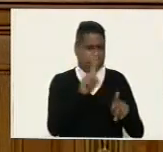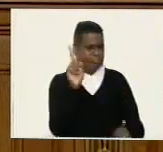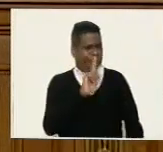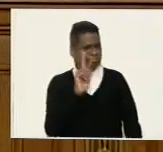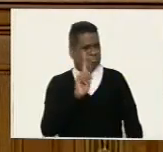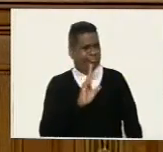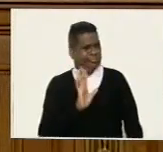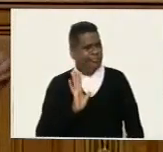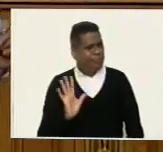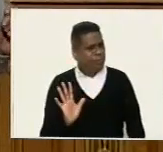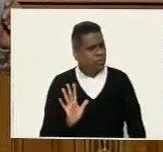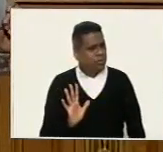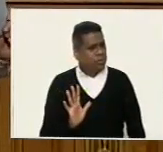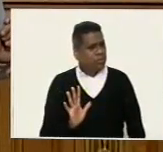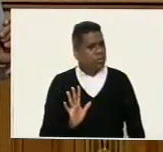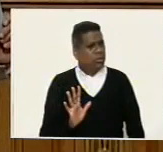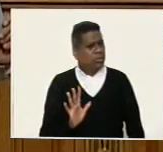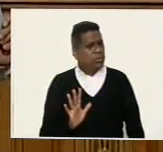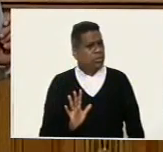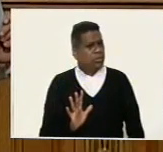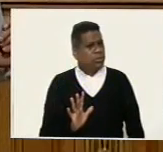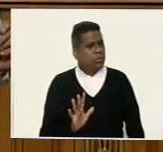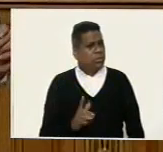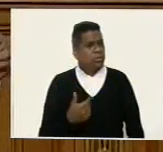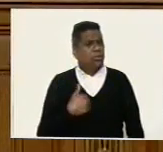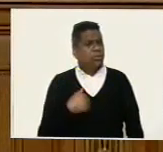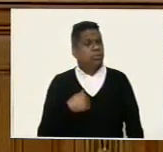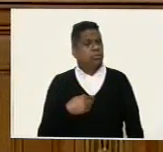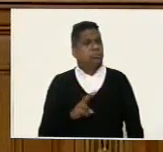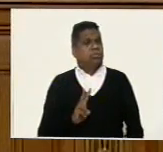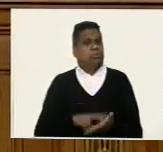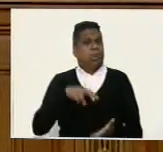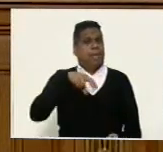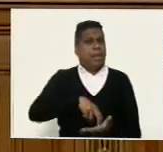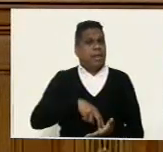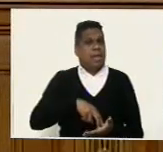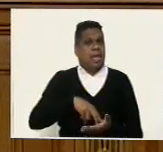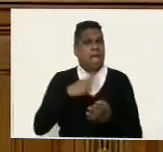Yo no me paré en el autobús porque le iba a dar pena cuando me viera la figura.